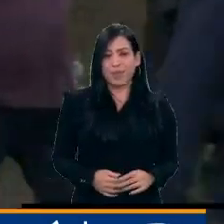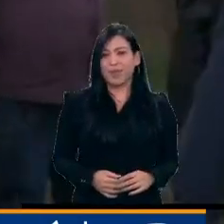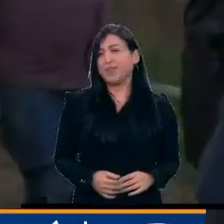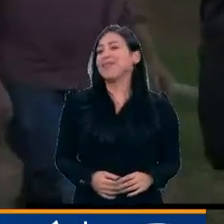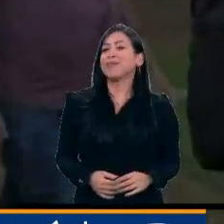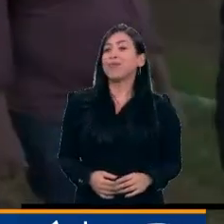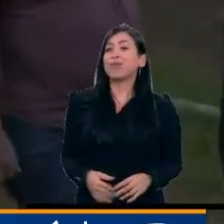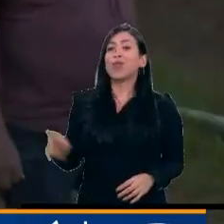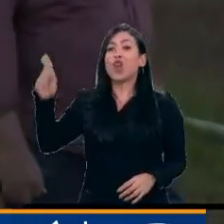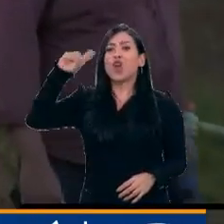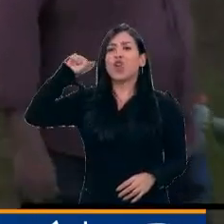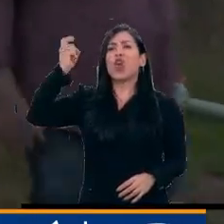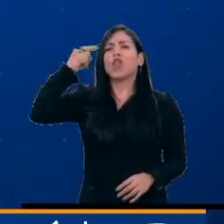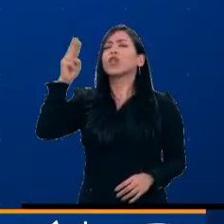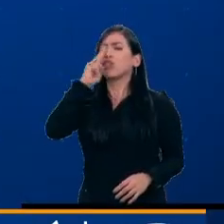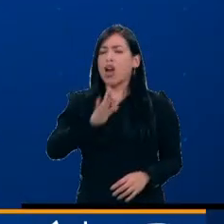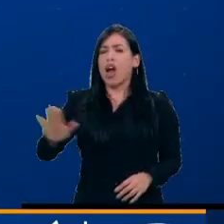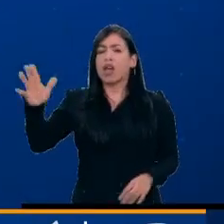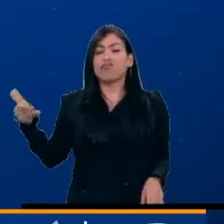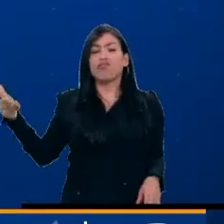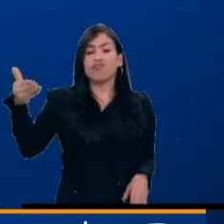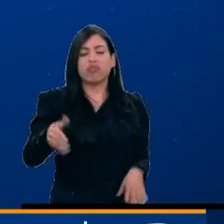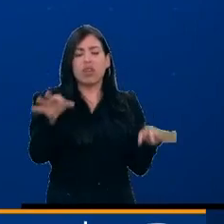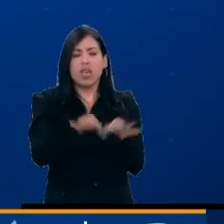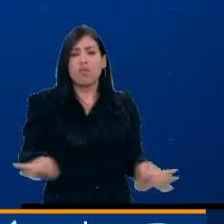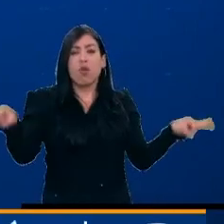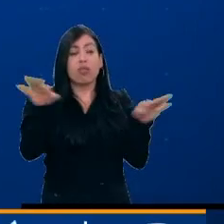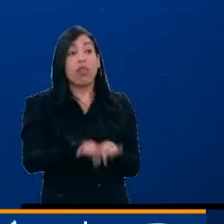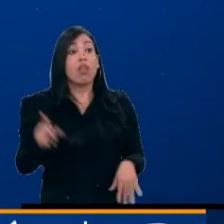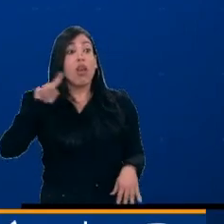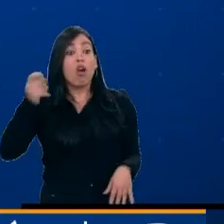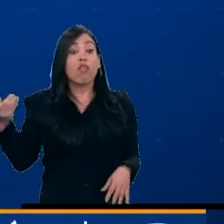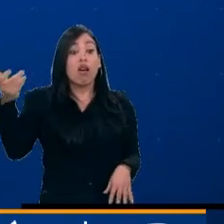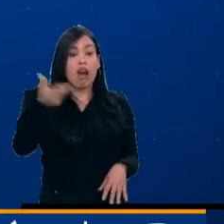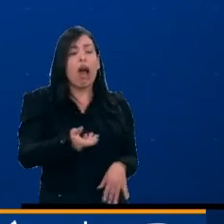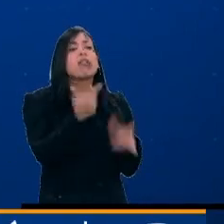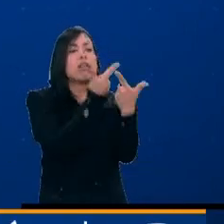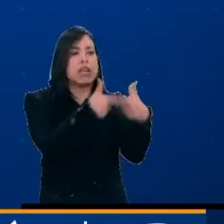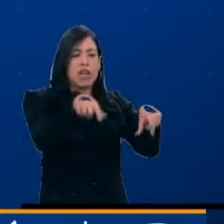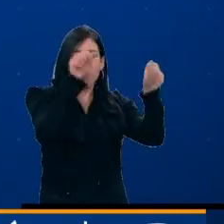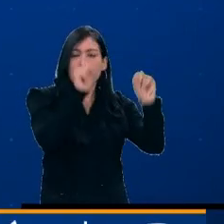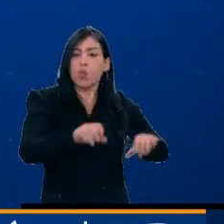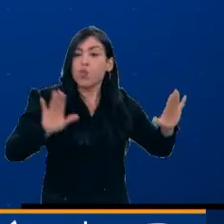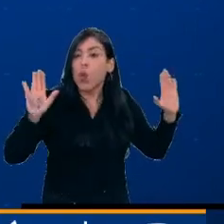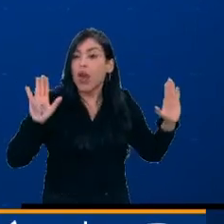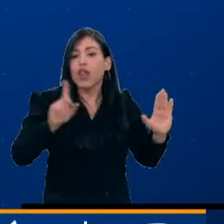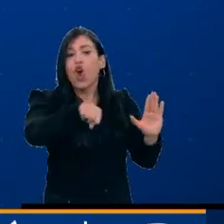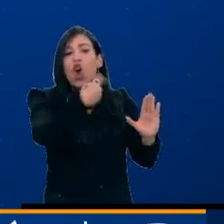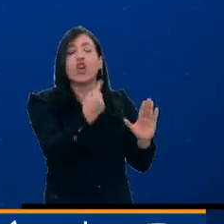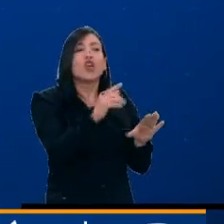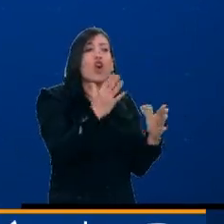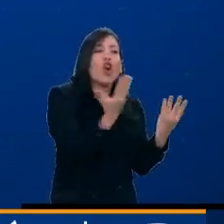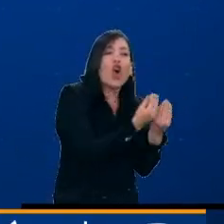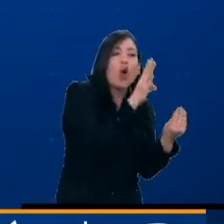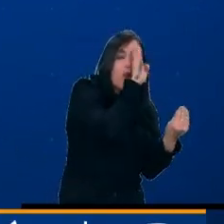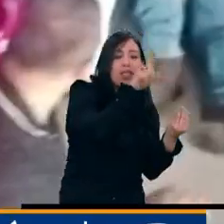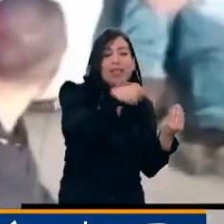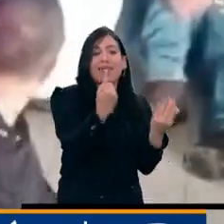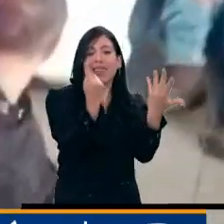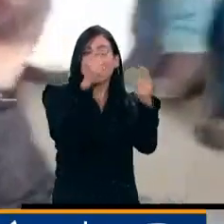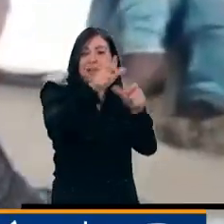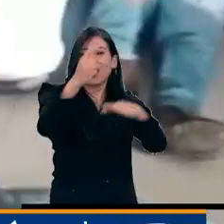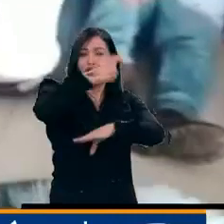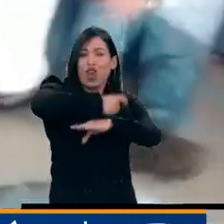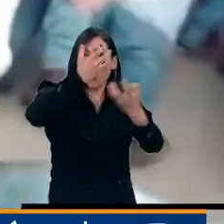La presencia del gobierno nacional fue un requisito para la liberación de los 78 policías y los 6 empleados de la petrolera Emerald Energy,